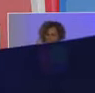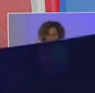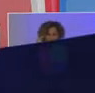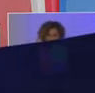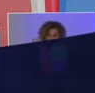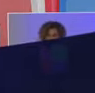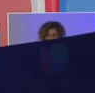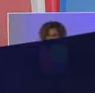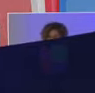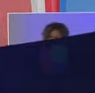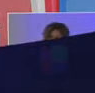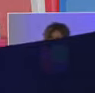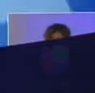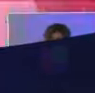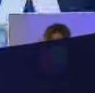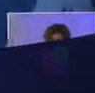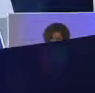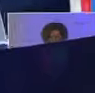designado.